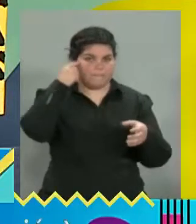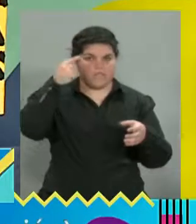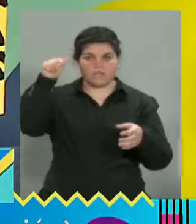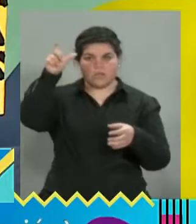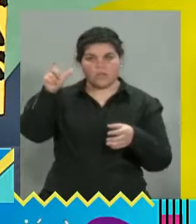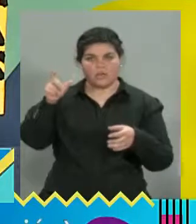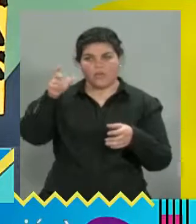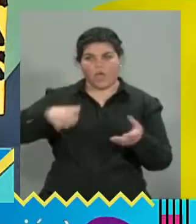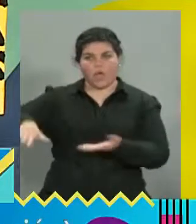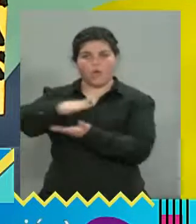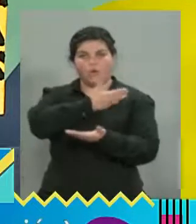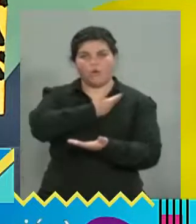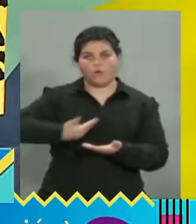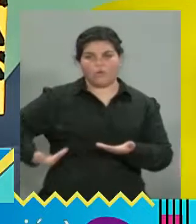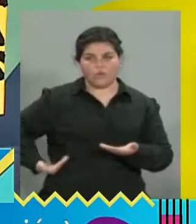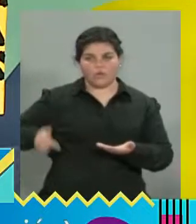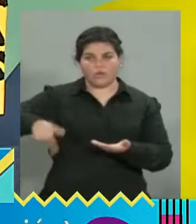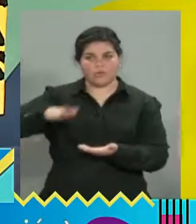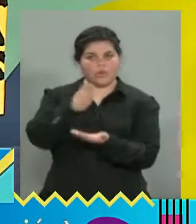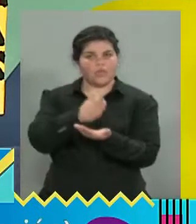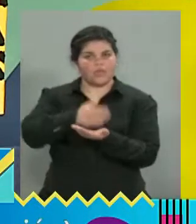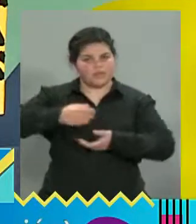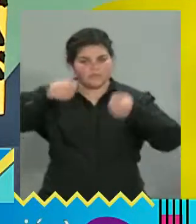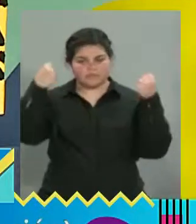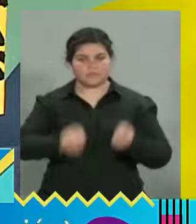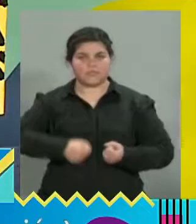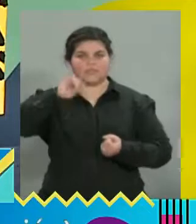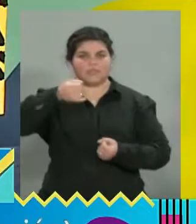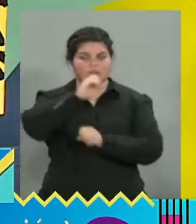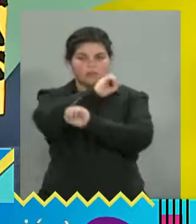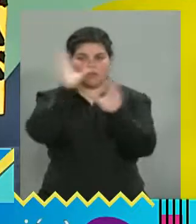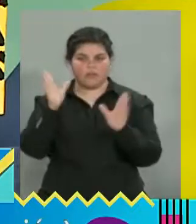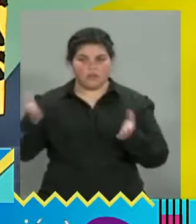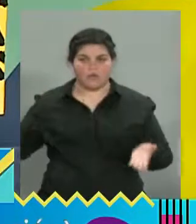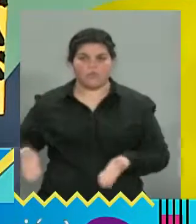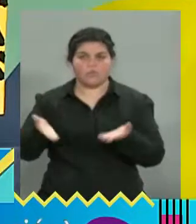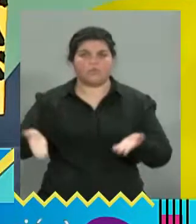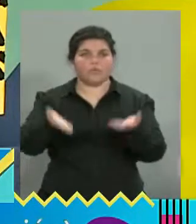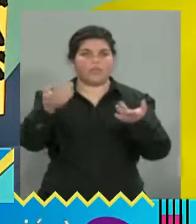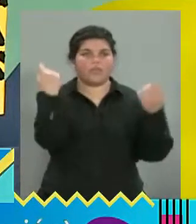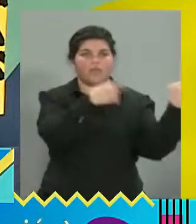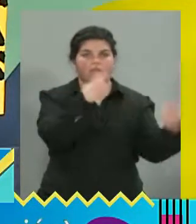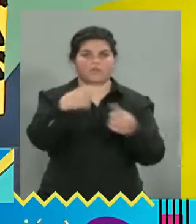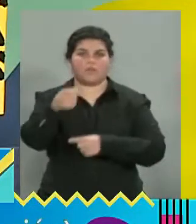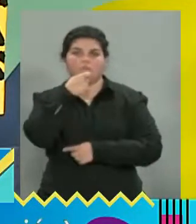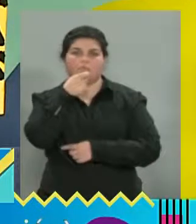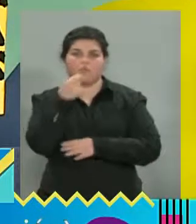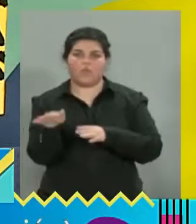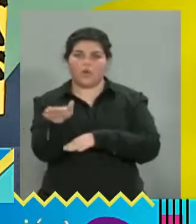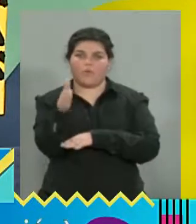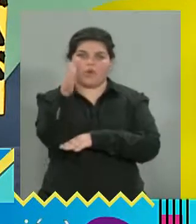en una actitud de promoción de derechos, en una decisión política, a visibilizar la diversidad como es el izamiento de la bandera en los